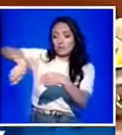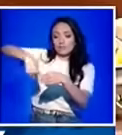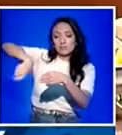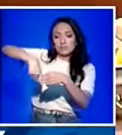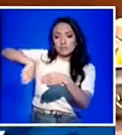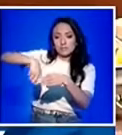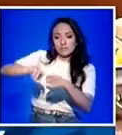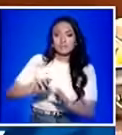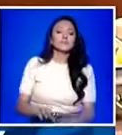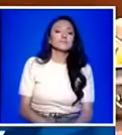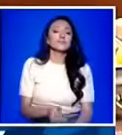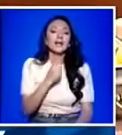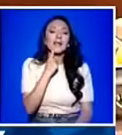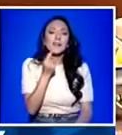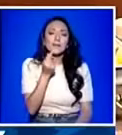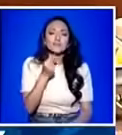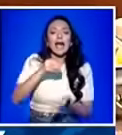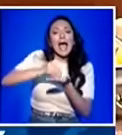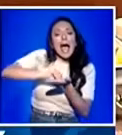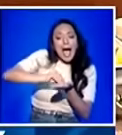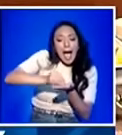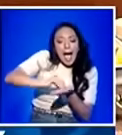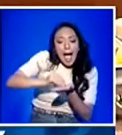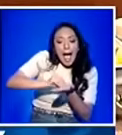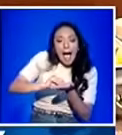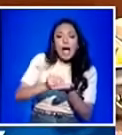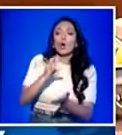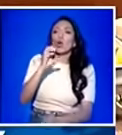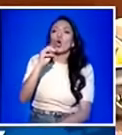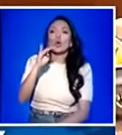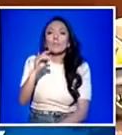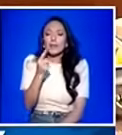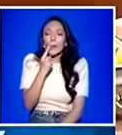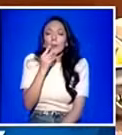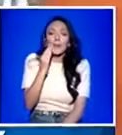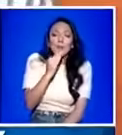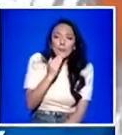para la fanesca, como es el ajo, el comino, la pimienta, el